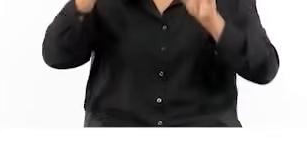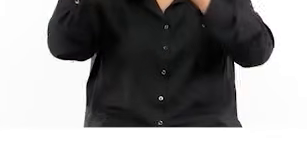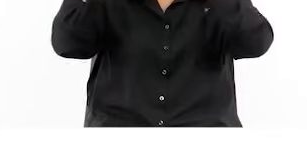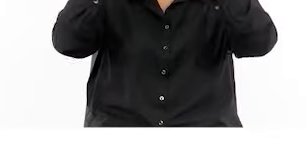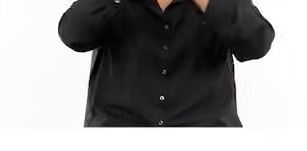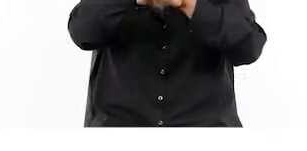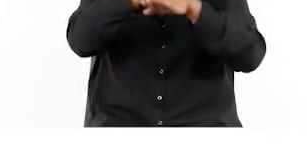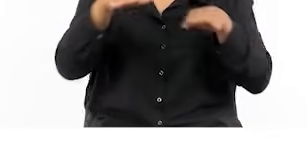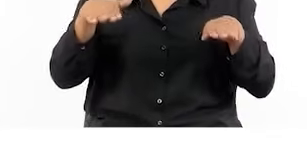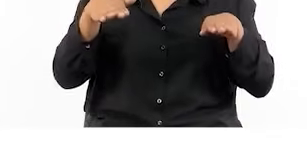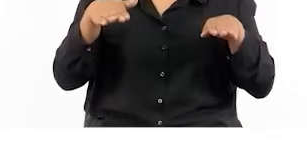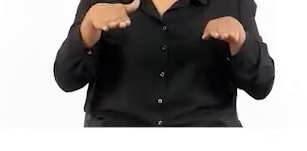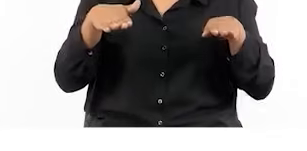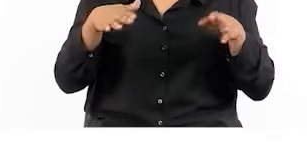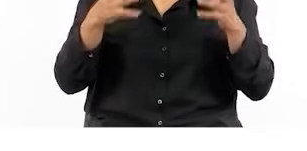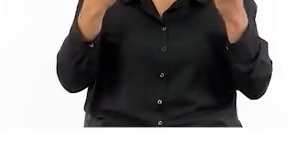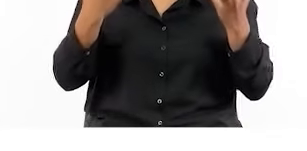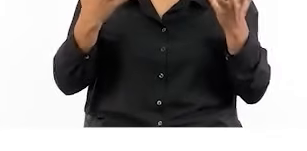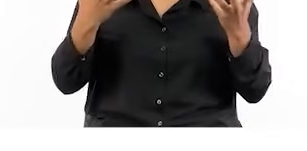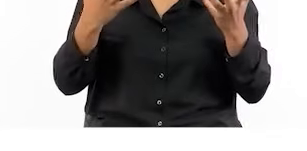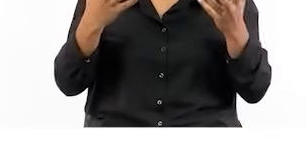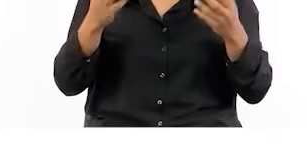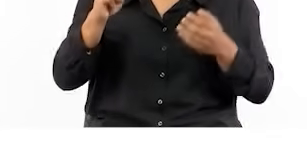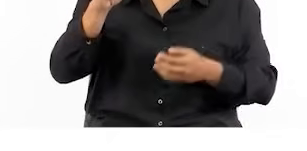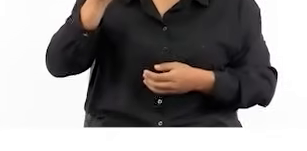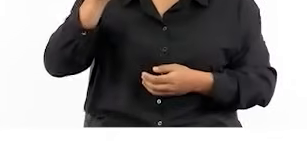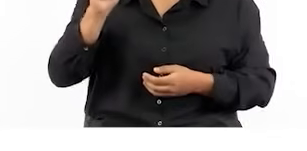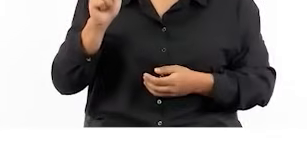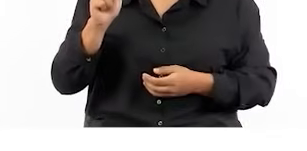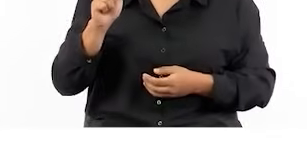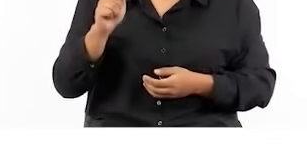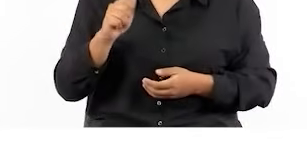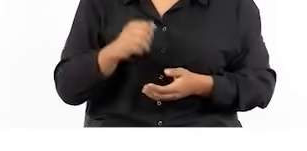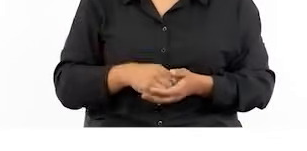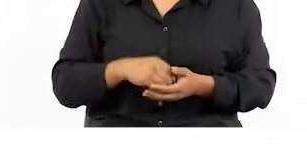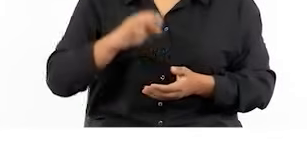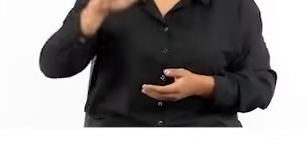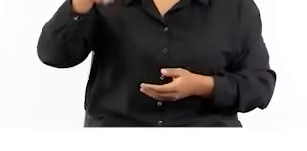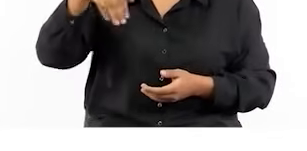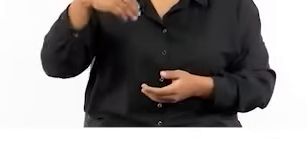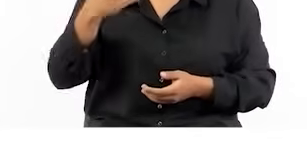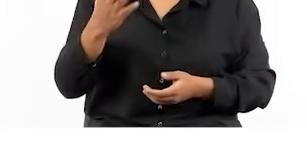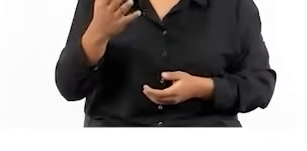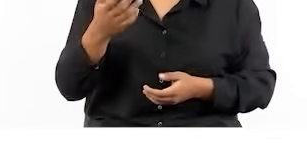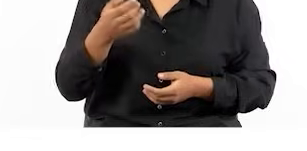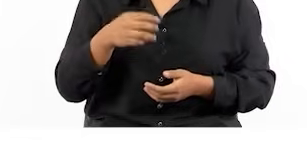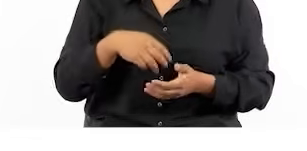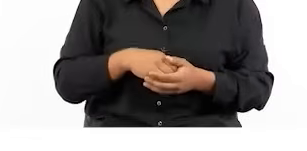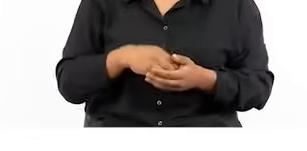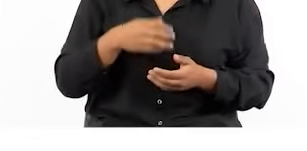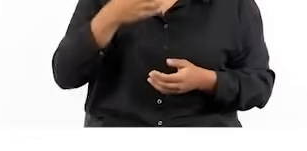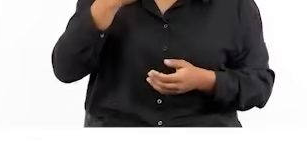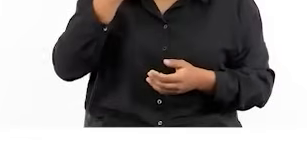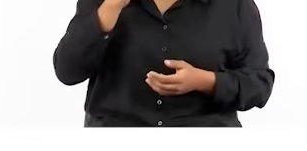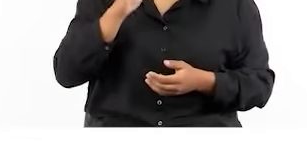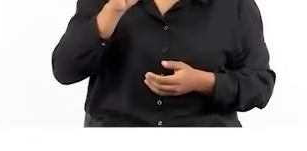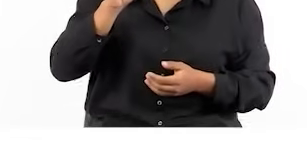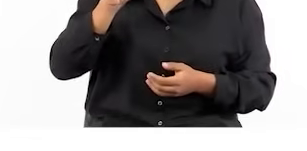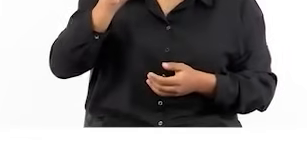También el final de las estrellas depende de su masa. Si son muy masivas, se van a convertir